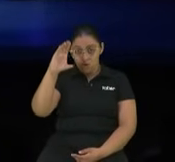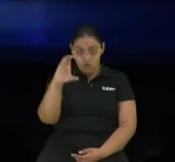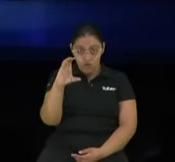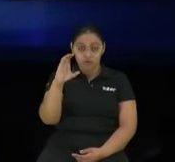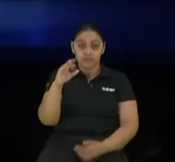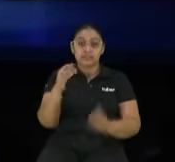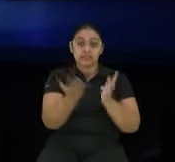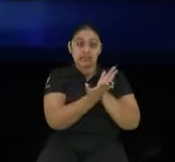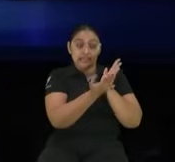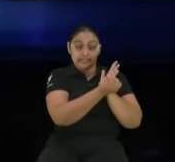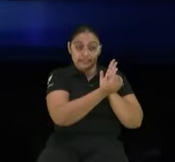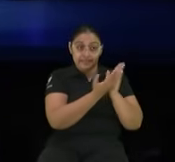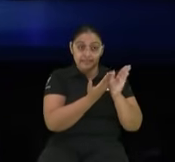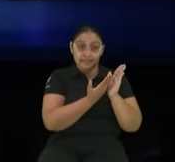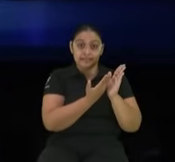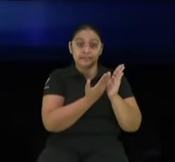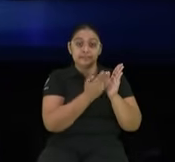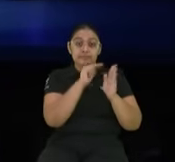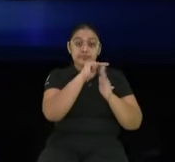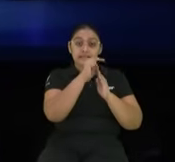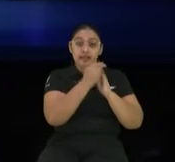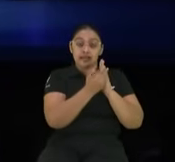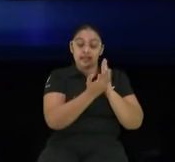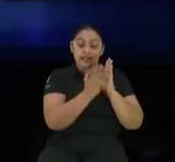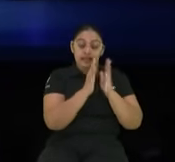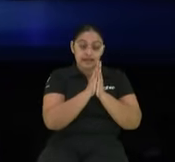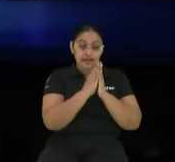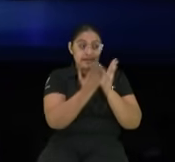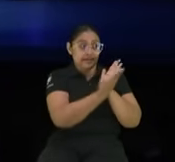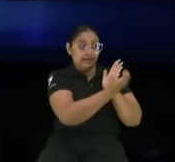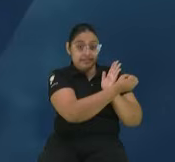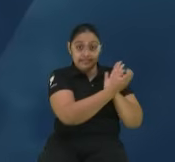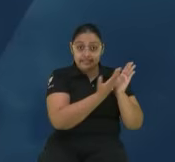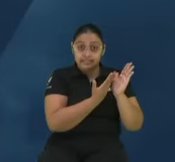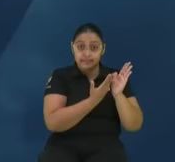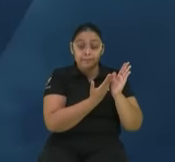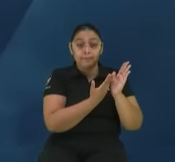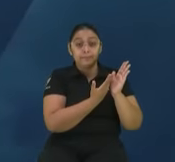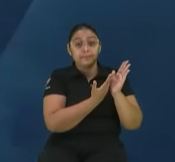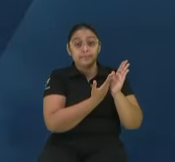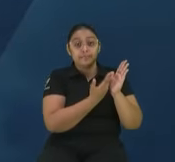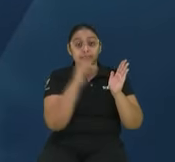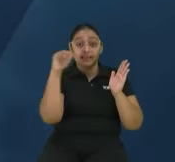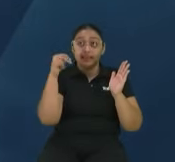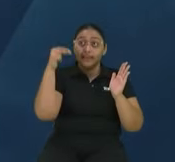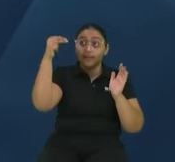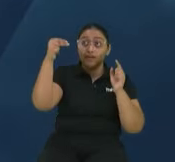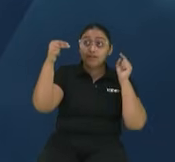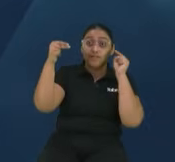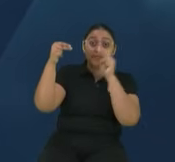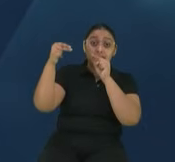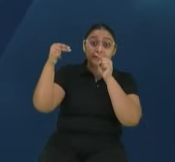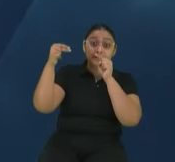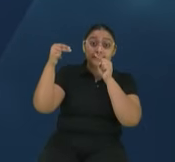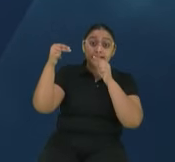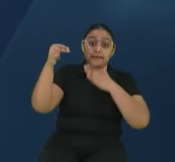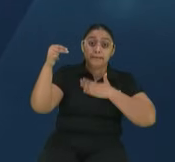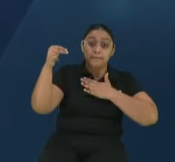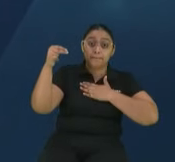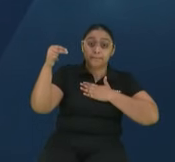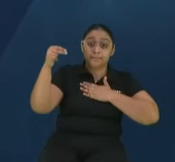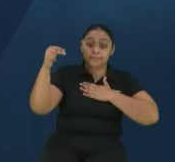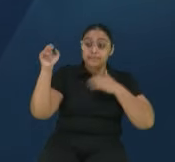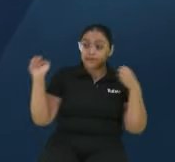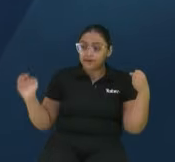capítulo el versículo 19 dice la palabra Jehová el señor que dice es mi voy a hacer una pregunta